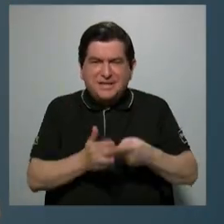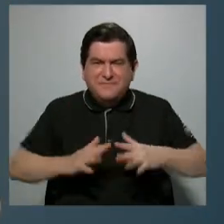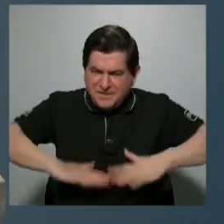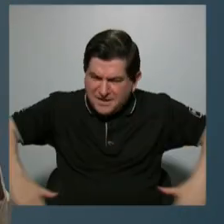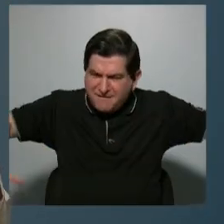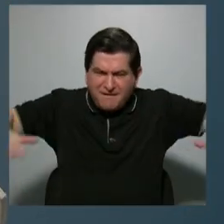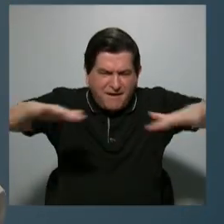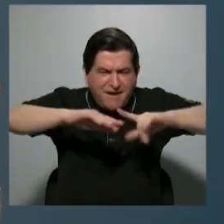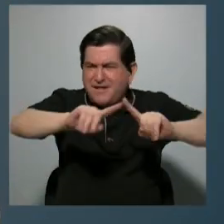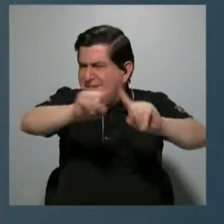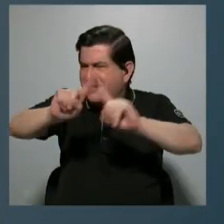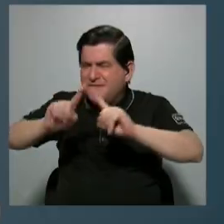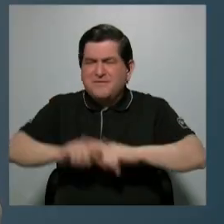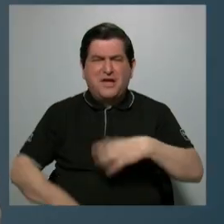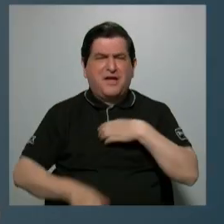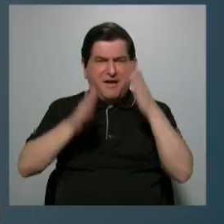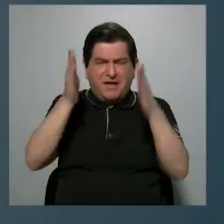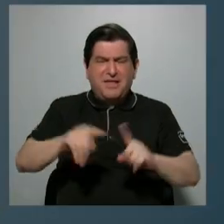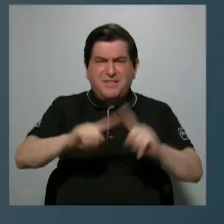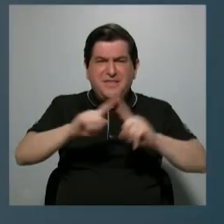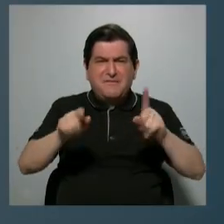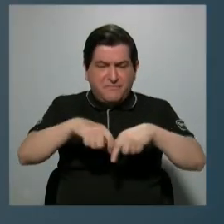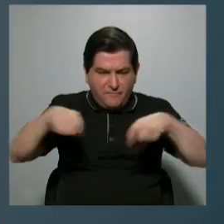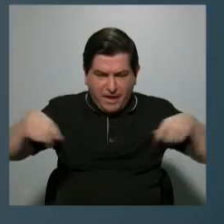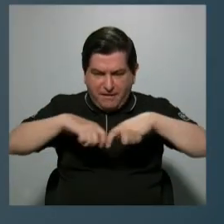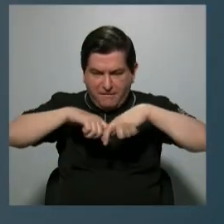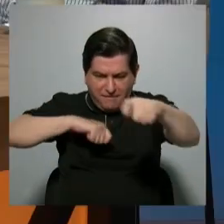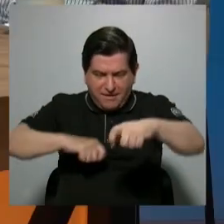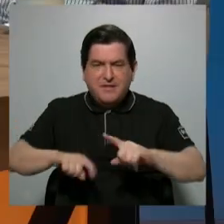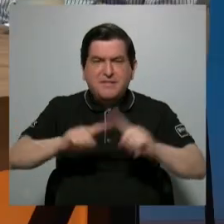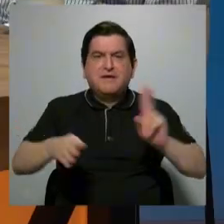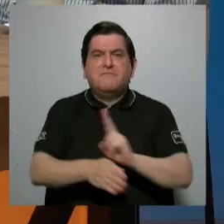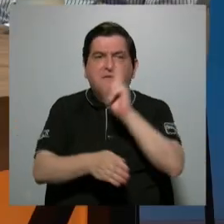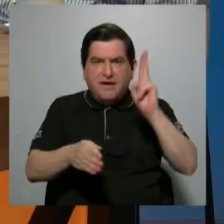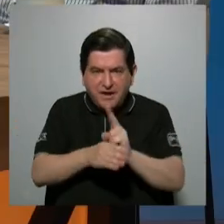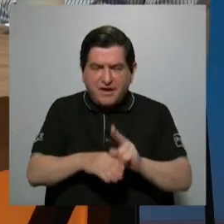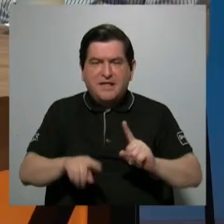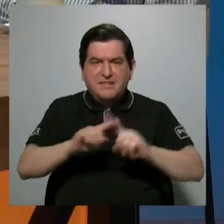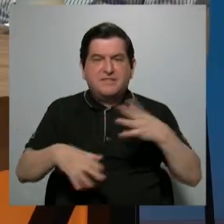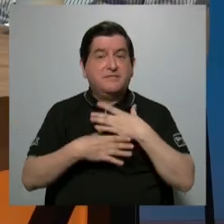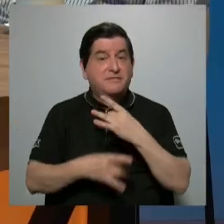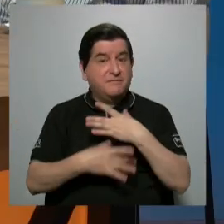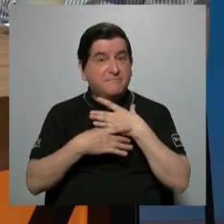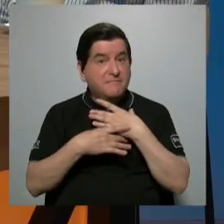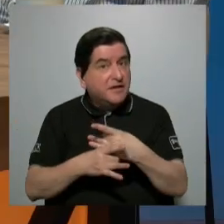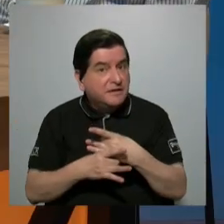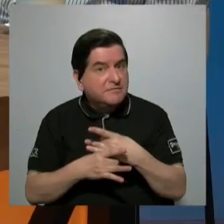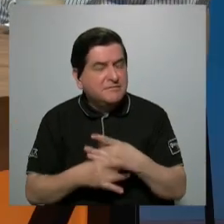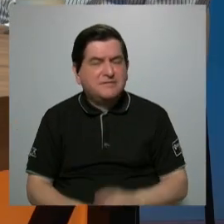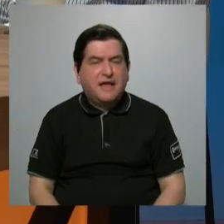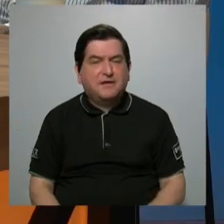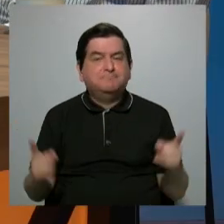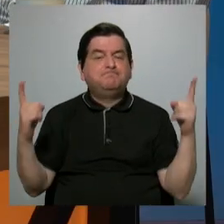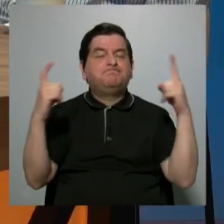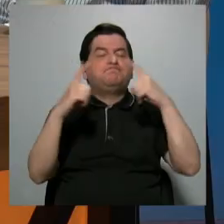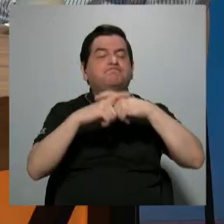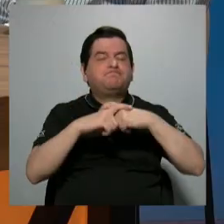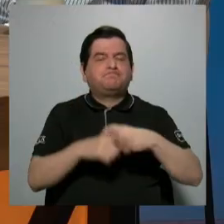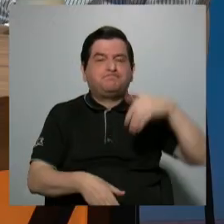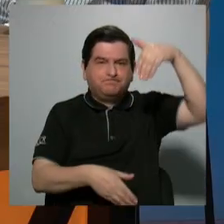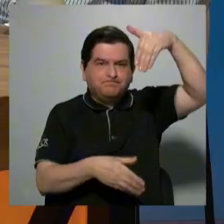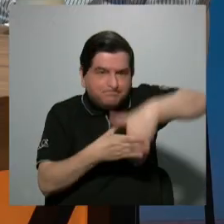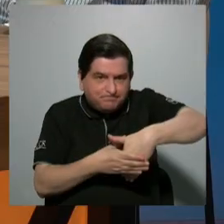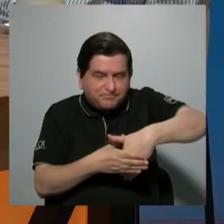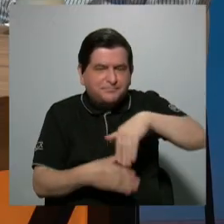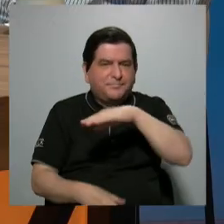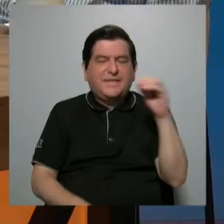de distintos propietarios, de distintos tamaños, de distintos usos, con distintos intereses. Por eso la complejidad de las intervenciones, y